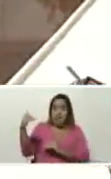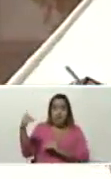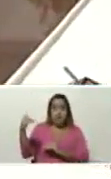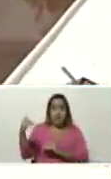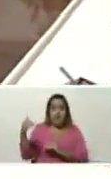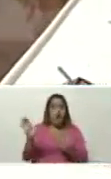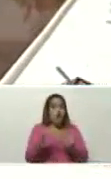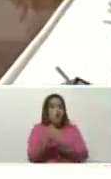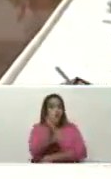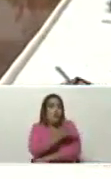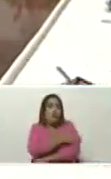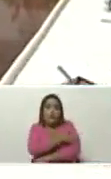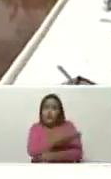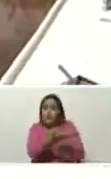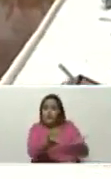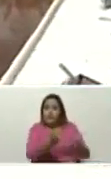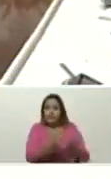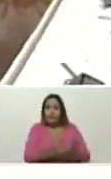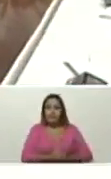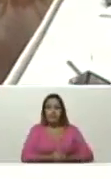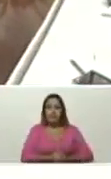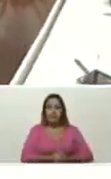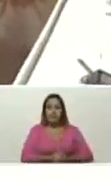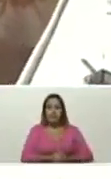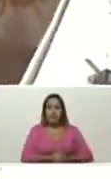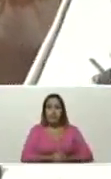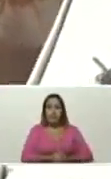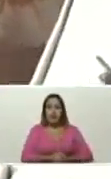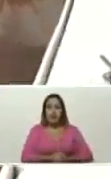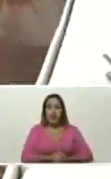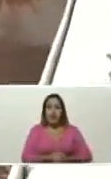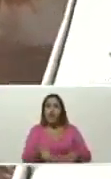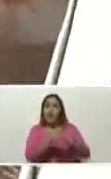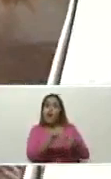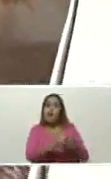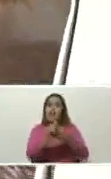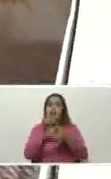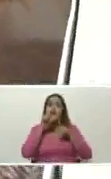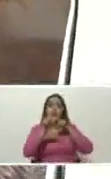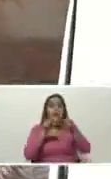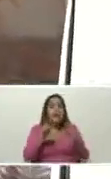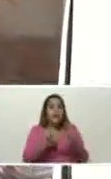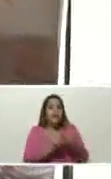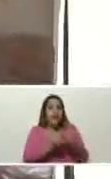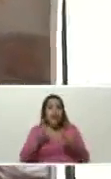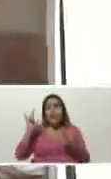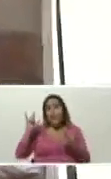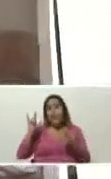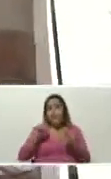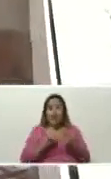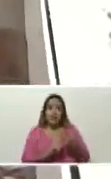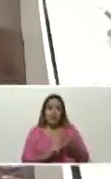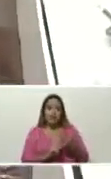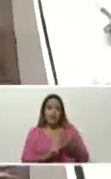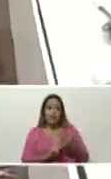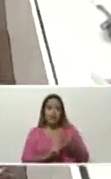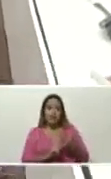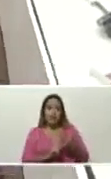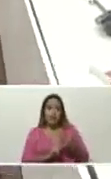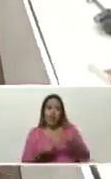la derecha, es la oposición, los liderazgos de Twitter, los liderazgos de Instagram. Le